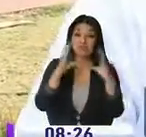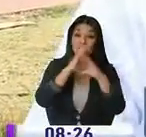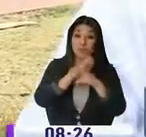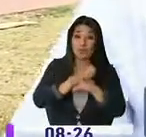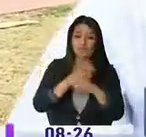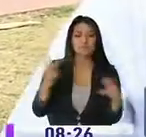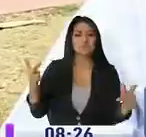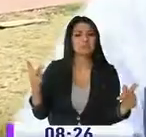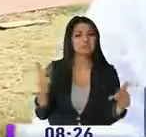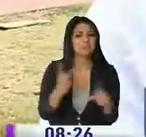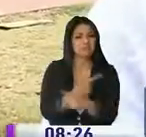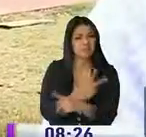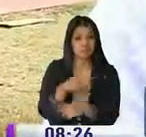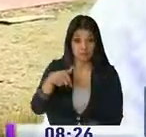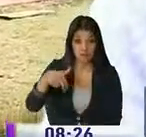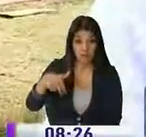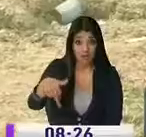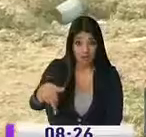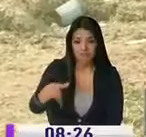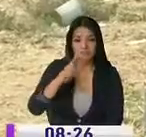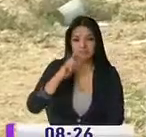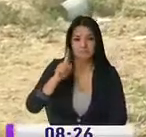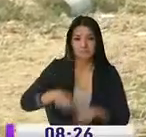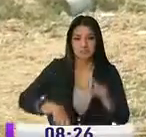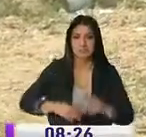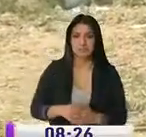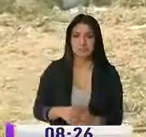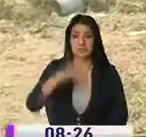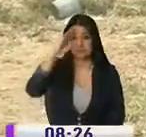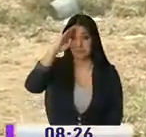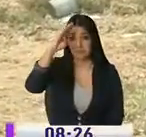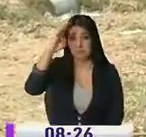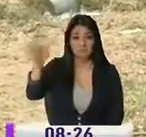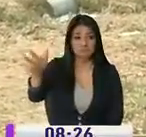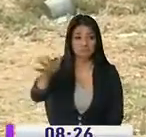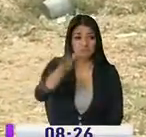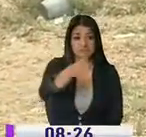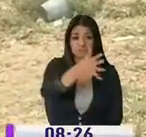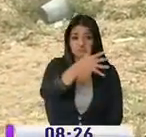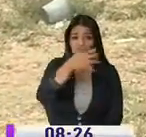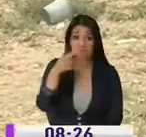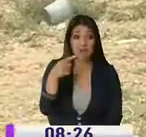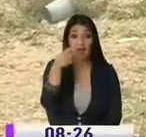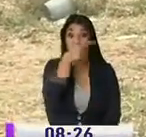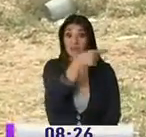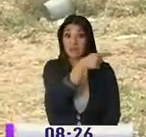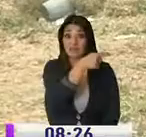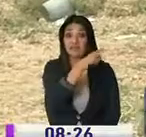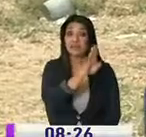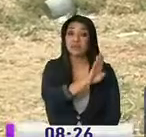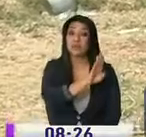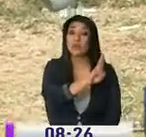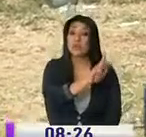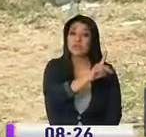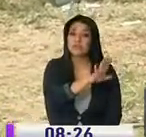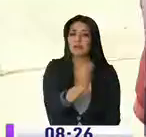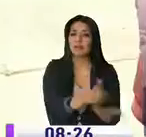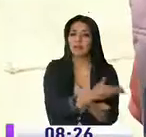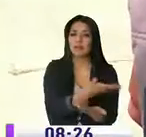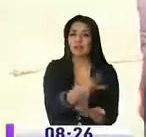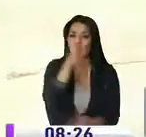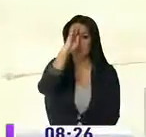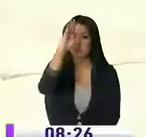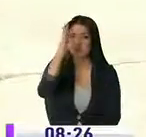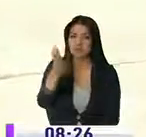un poco peligroso caminar por este sector los policías brillan ausencia allá atrás había un retén retiraron el set en policial